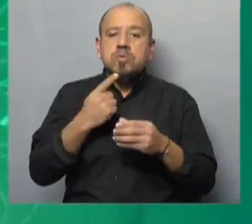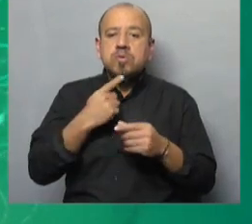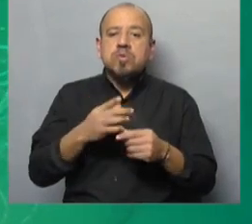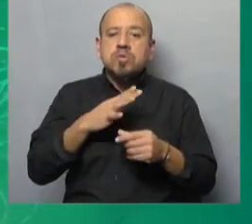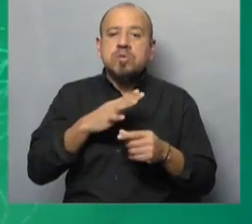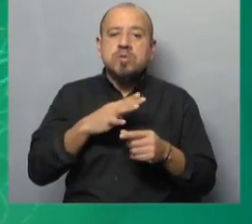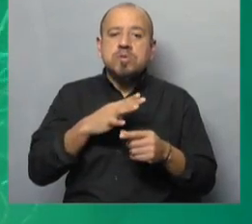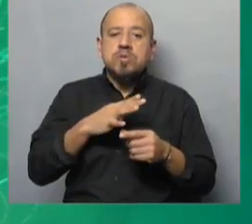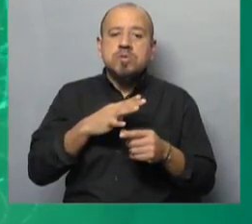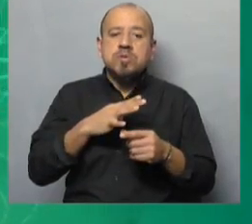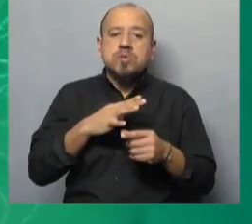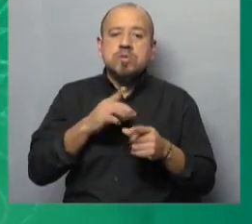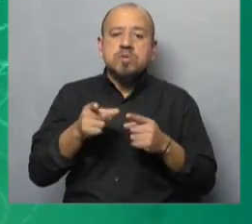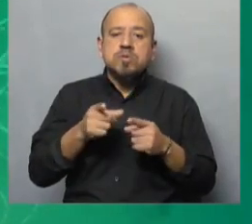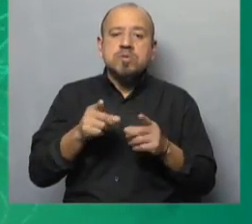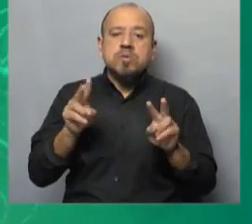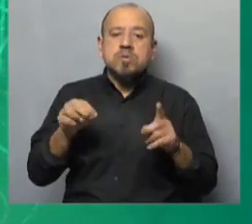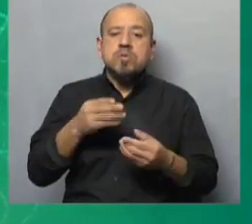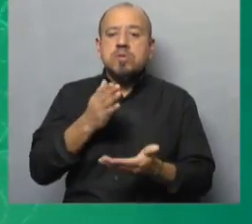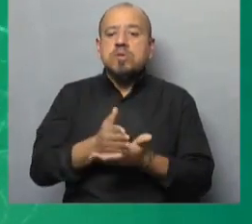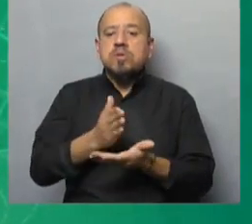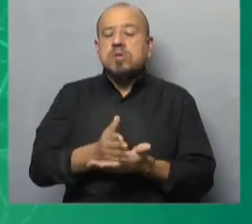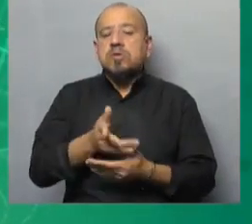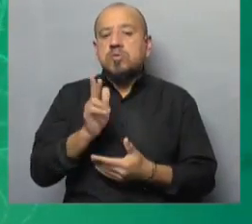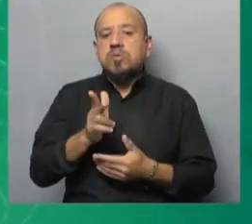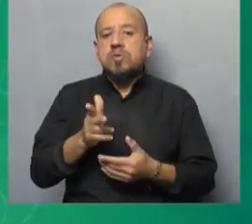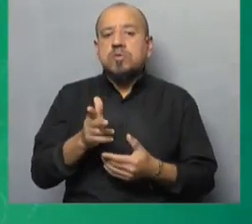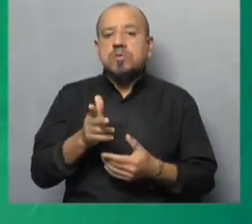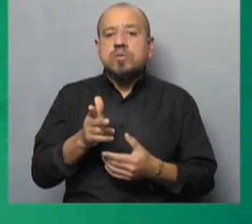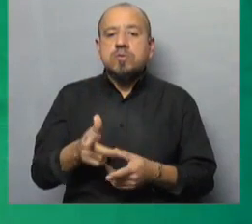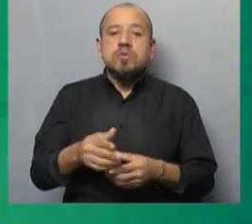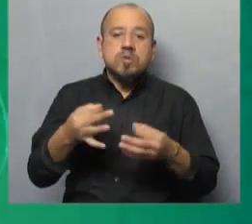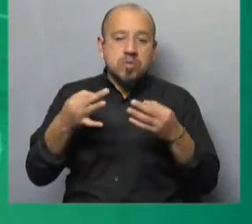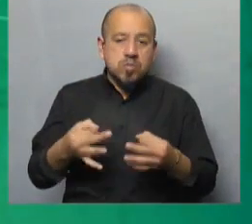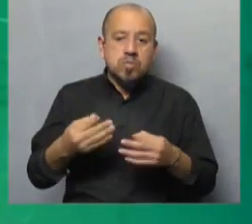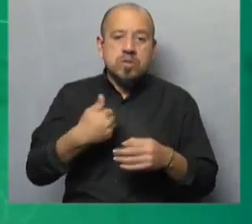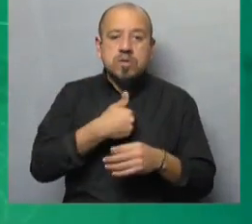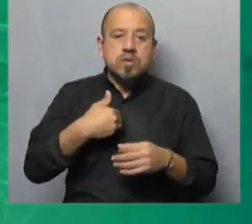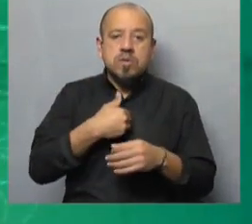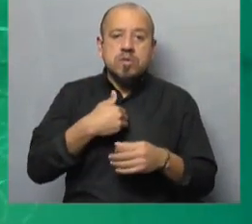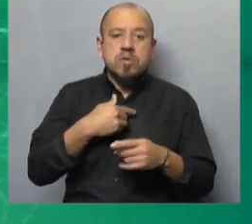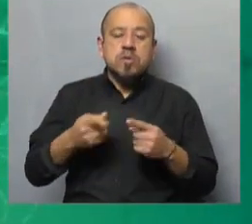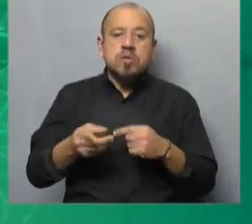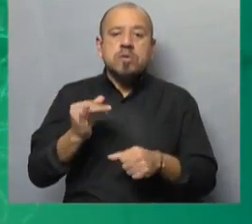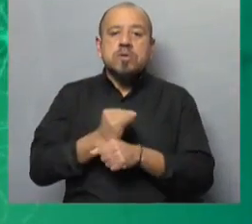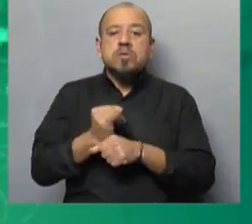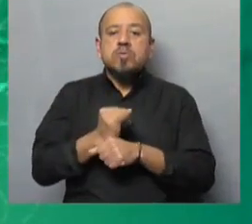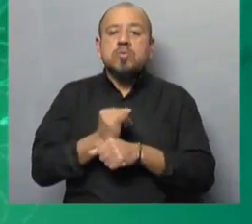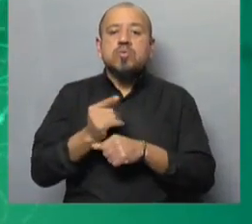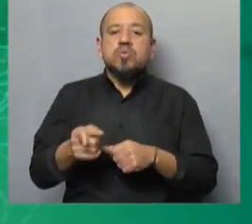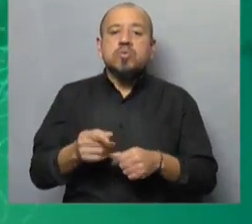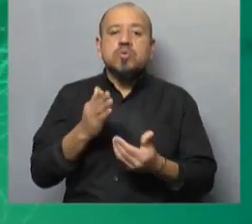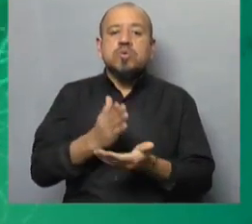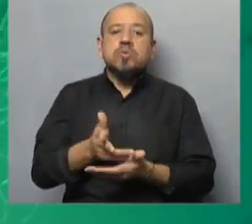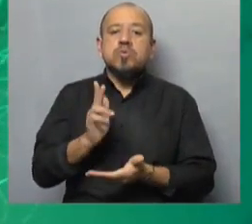variación en la temática de derechos humanos que cumplan el rol de defender una institución y defender los derechos